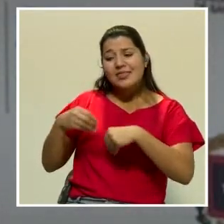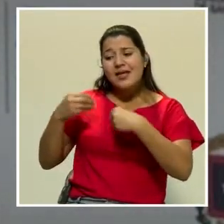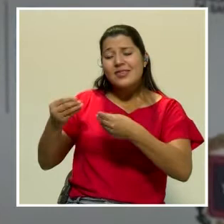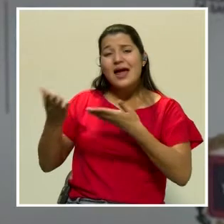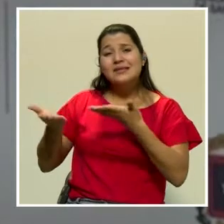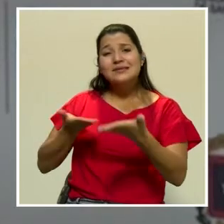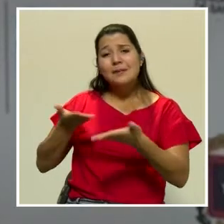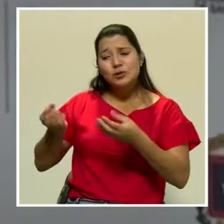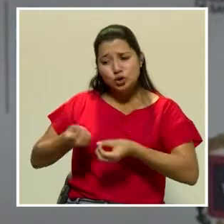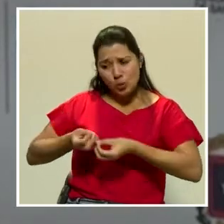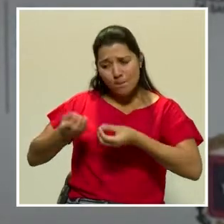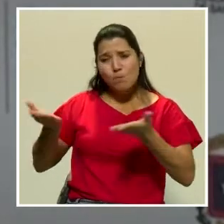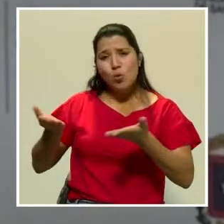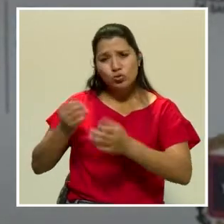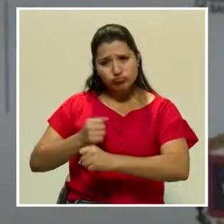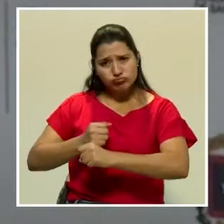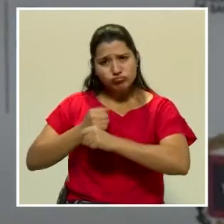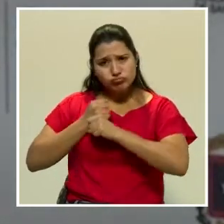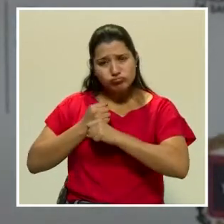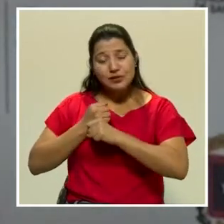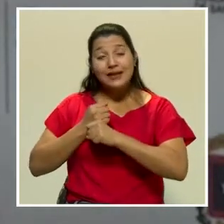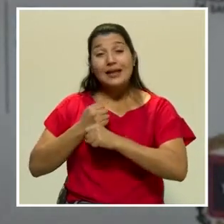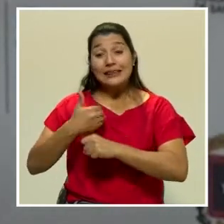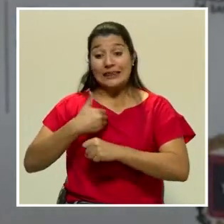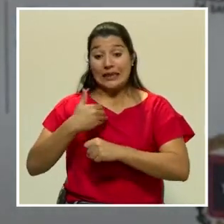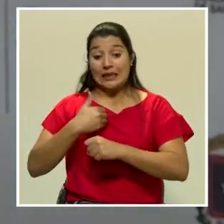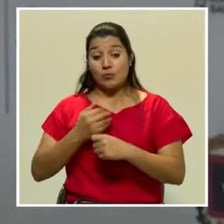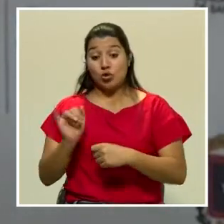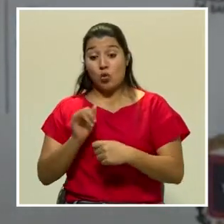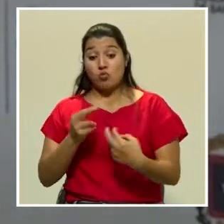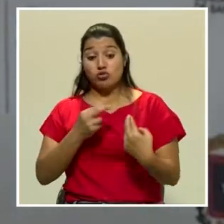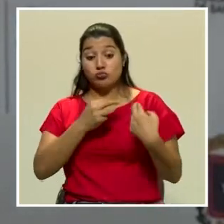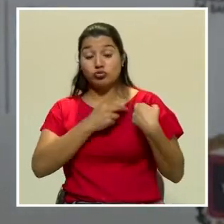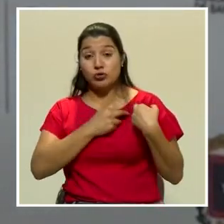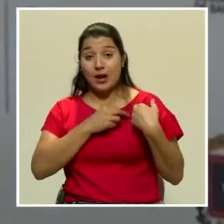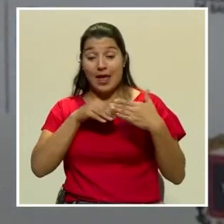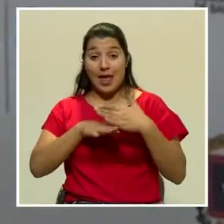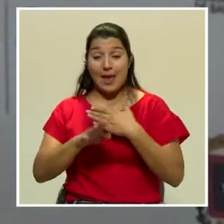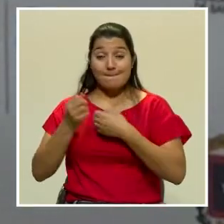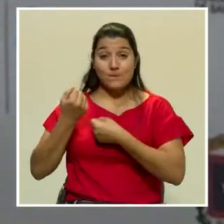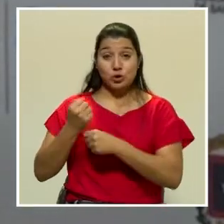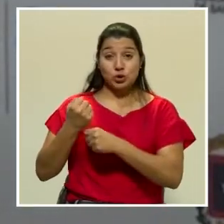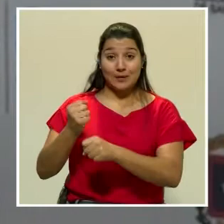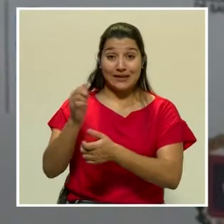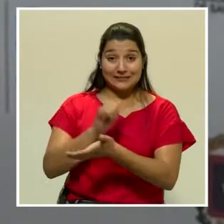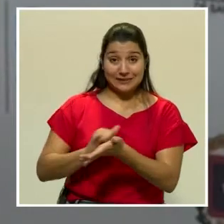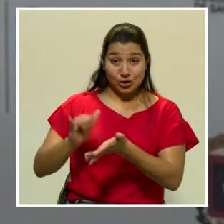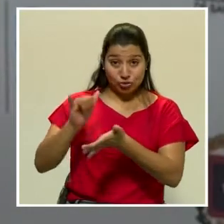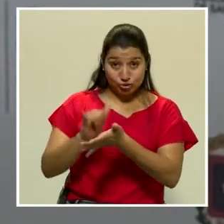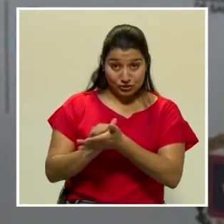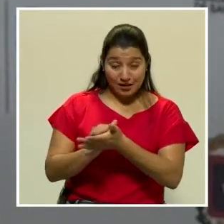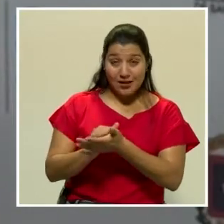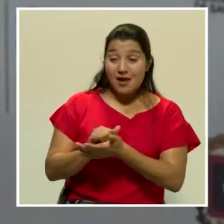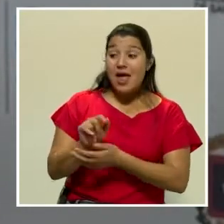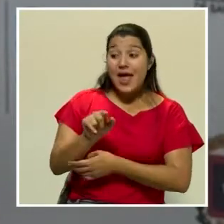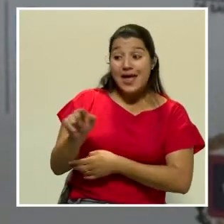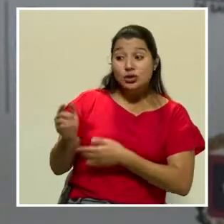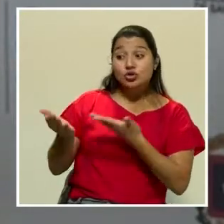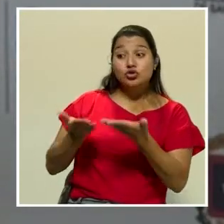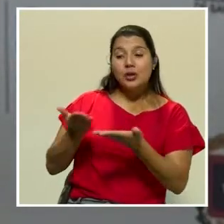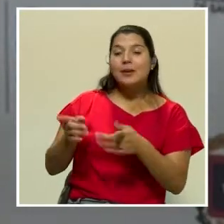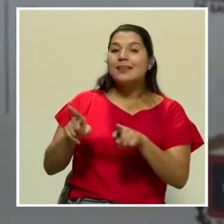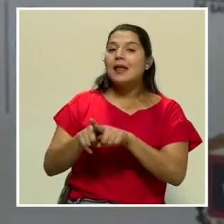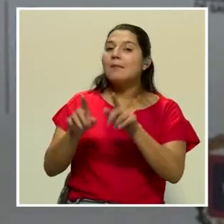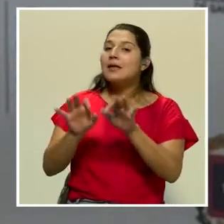servicios públicos que le corresponden a la Municipalidad de San José que son también igualmente importantes en medio